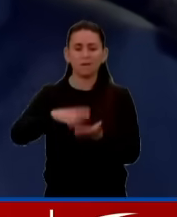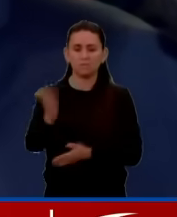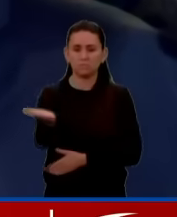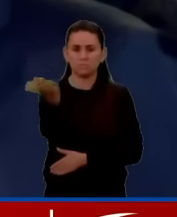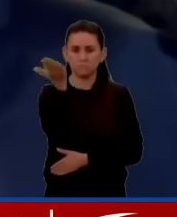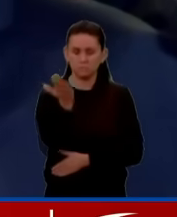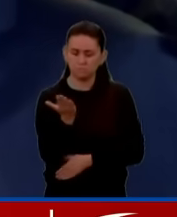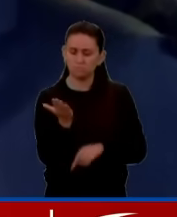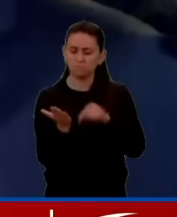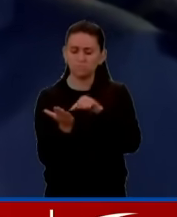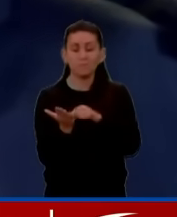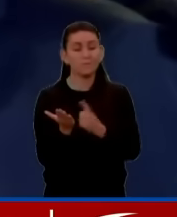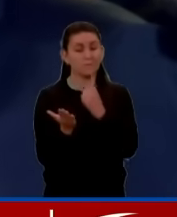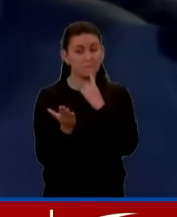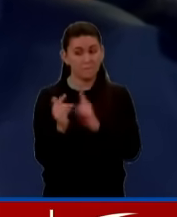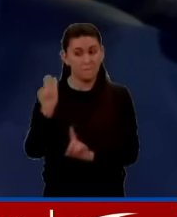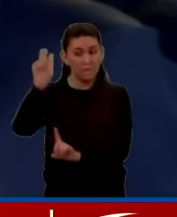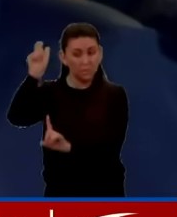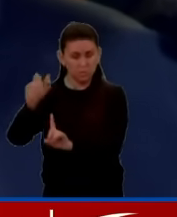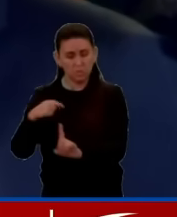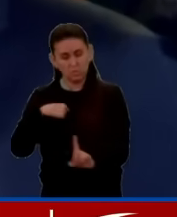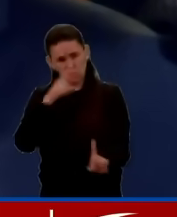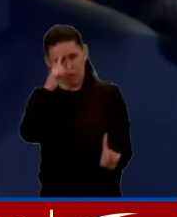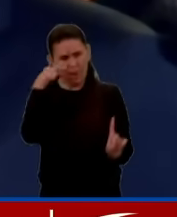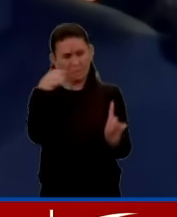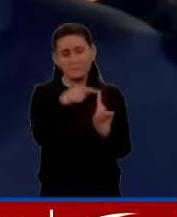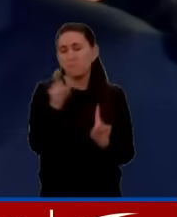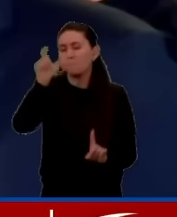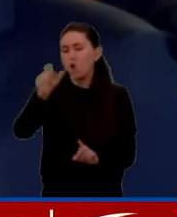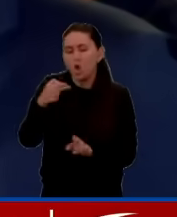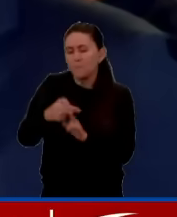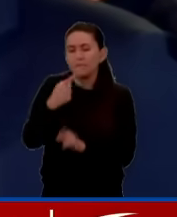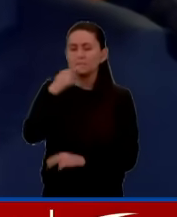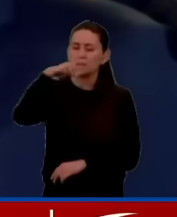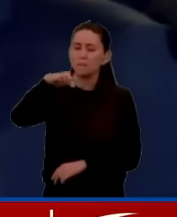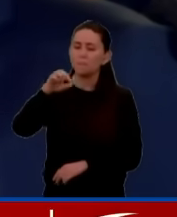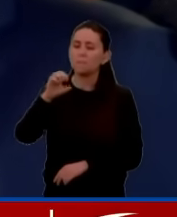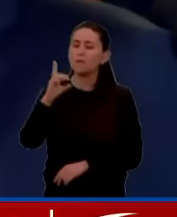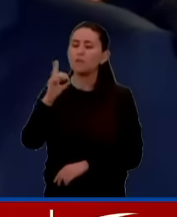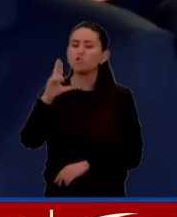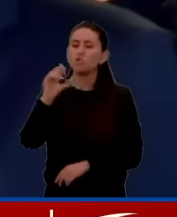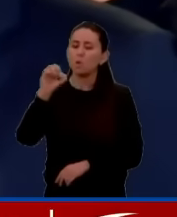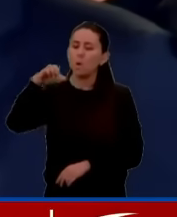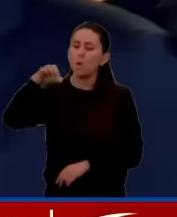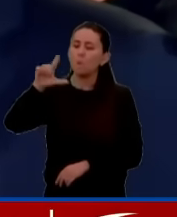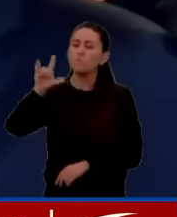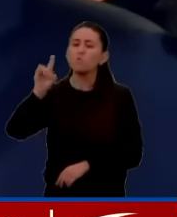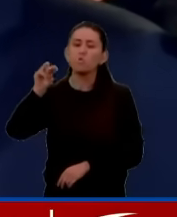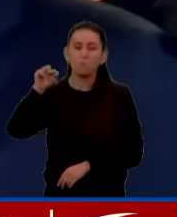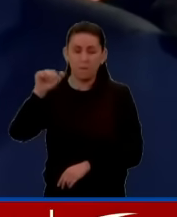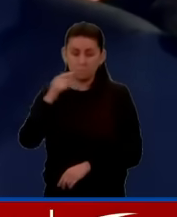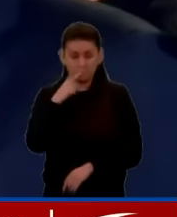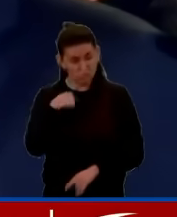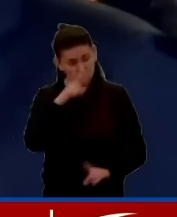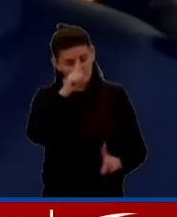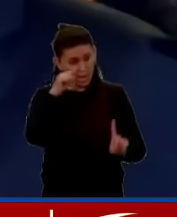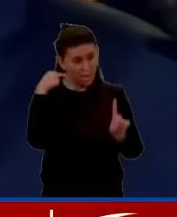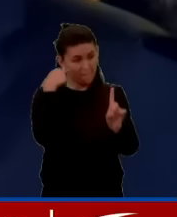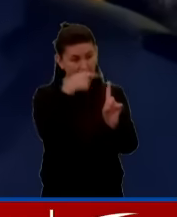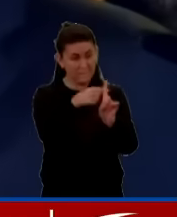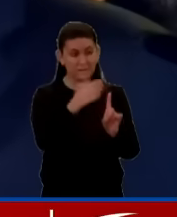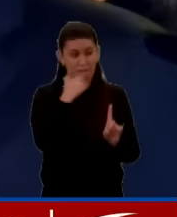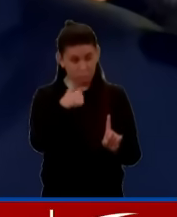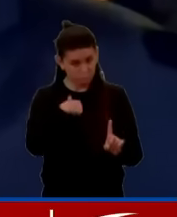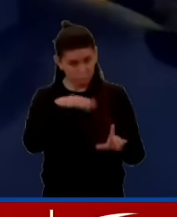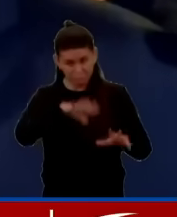pasquín amenazando al director, un tal Pedro Pluma, que estaba en el patio cuarto. Amenaza con la vida del director en caso de ser